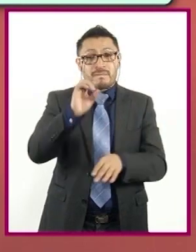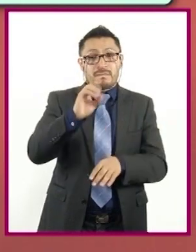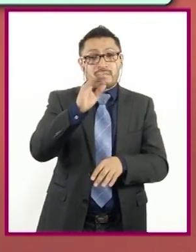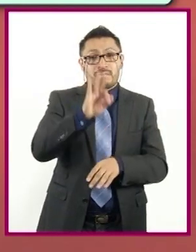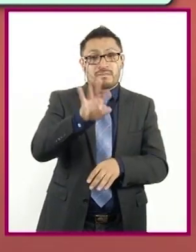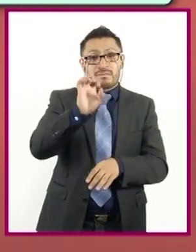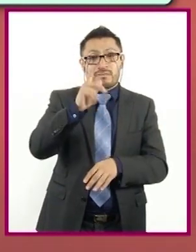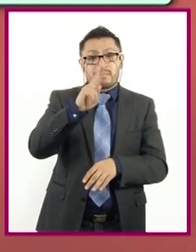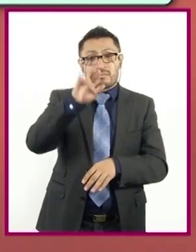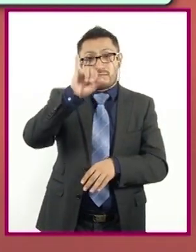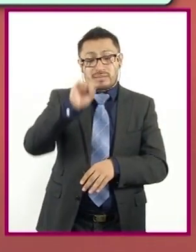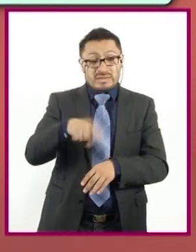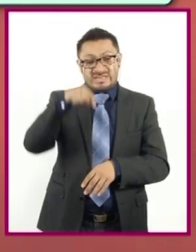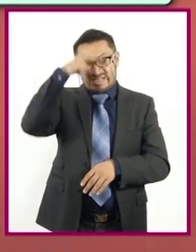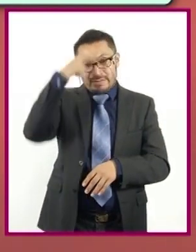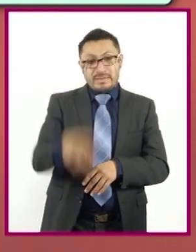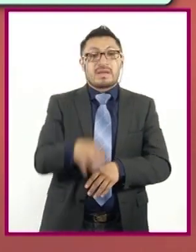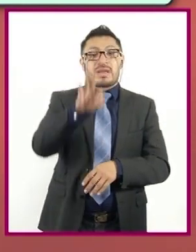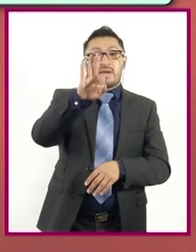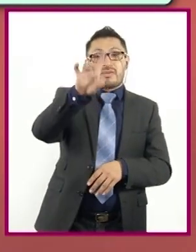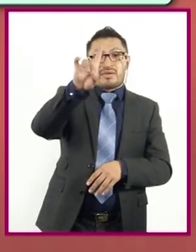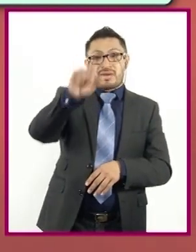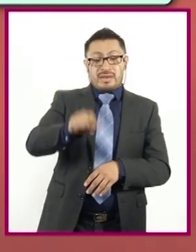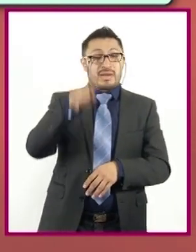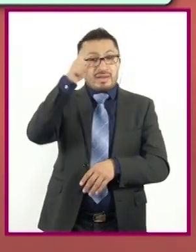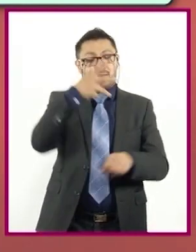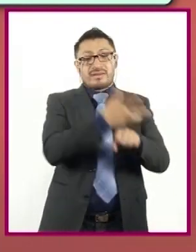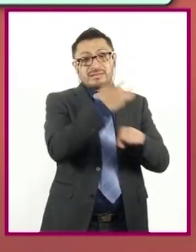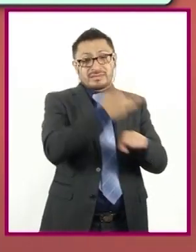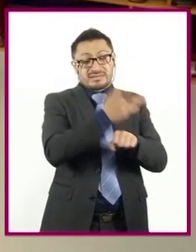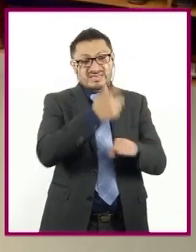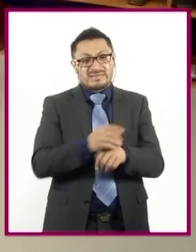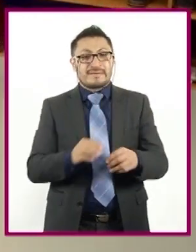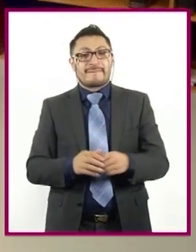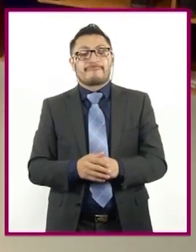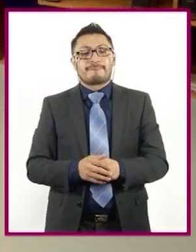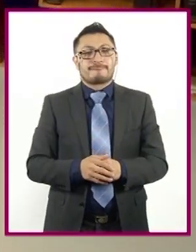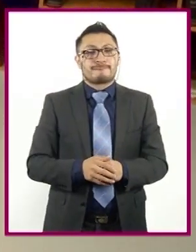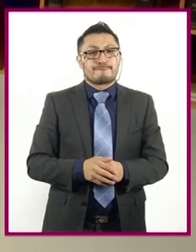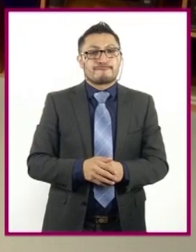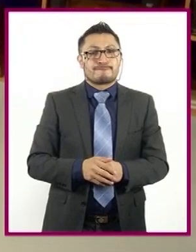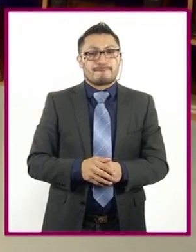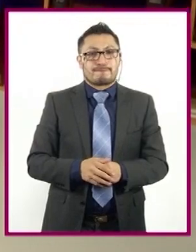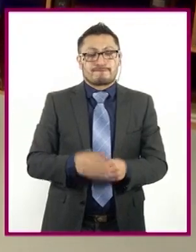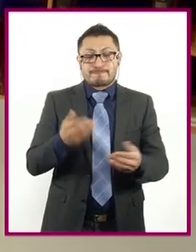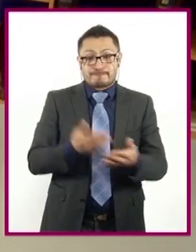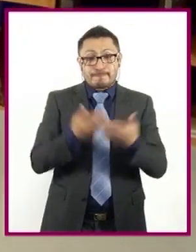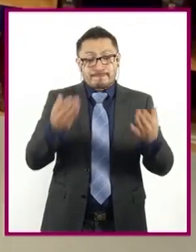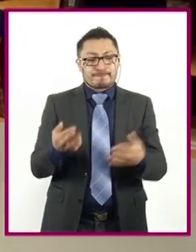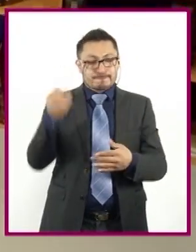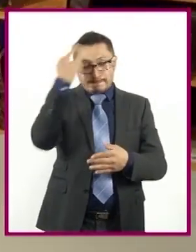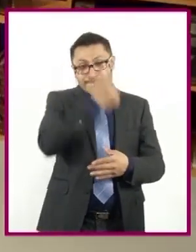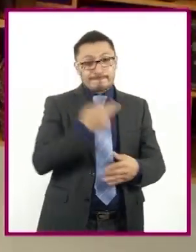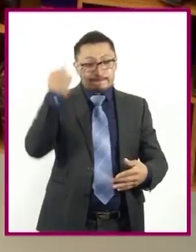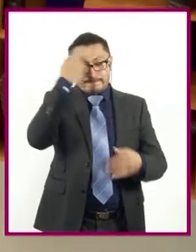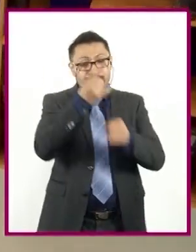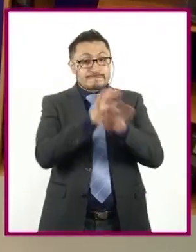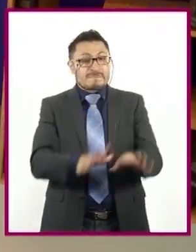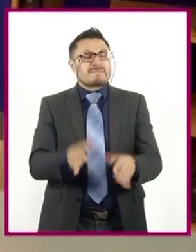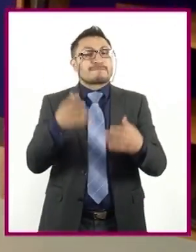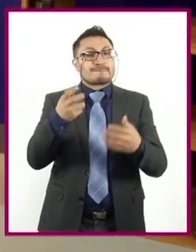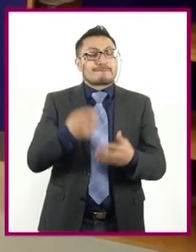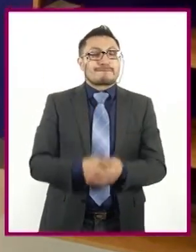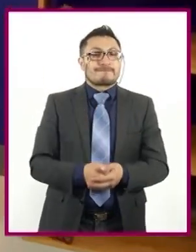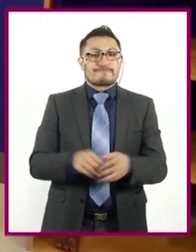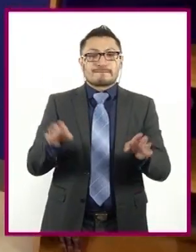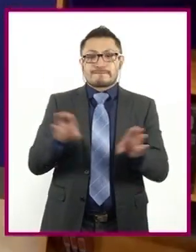en México y la FDA en Estados Unidos, añade Becerra. Ahora reflexionemos sobre la información anterior.